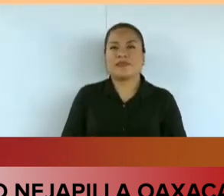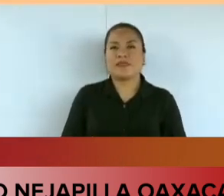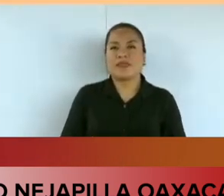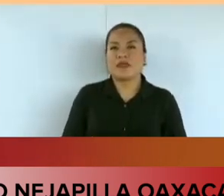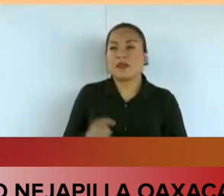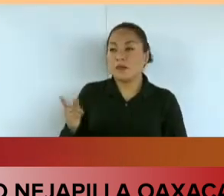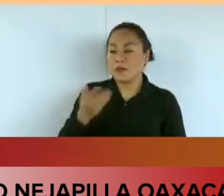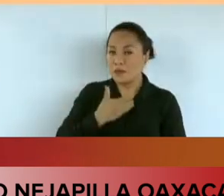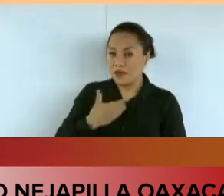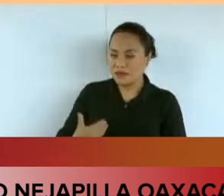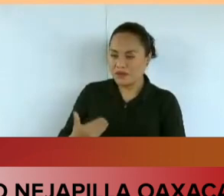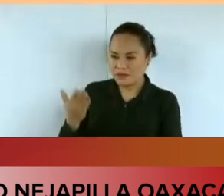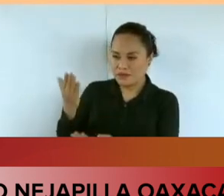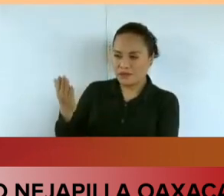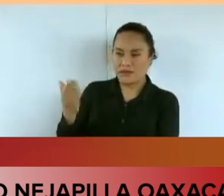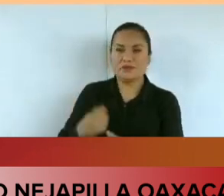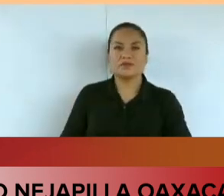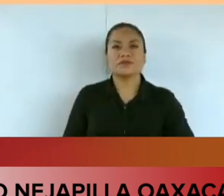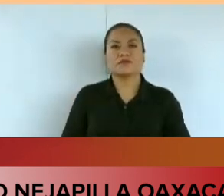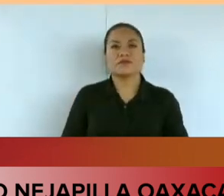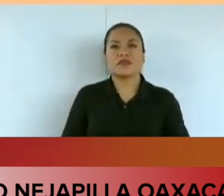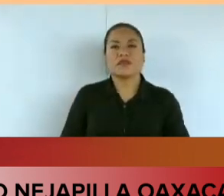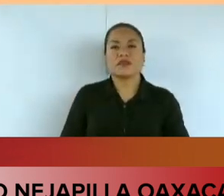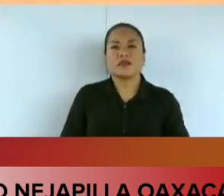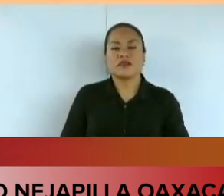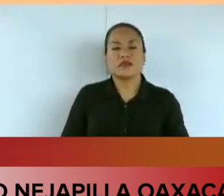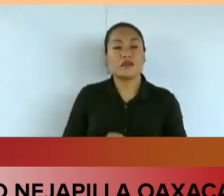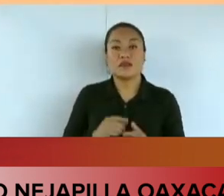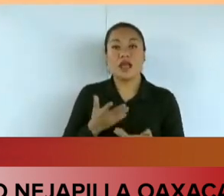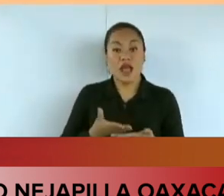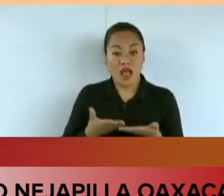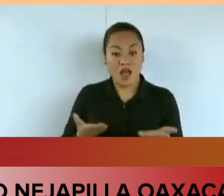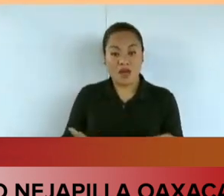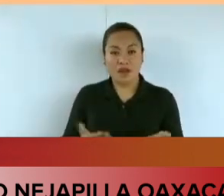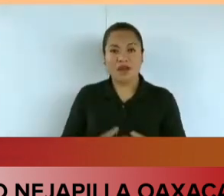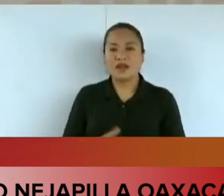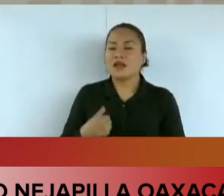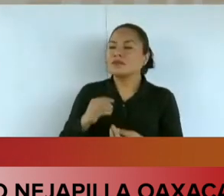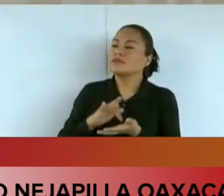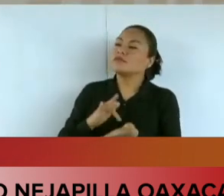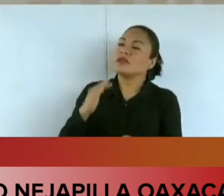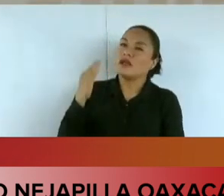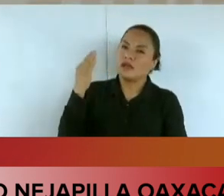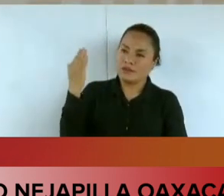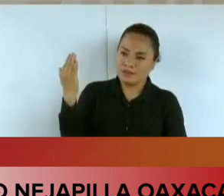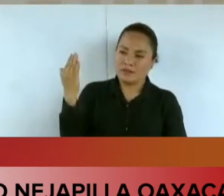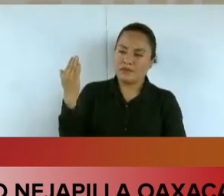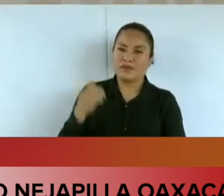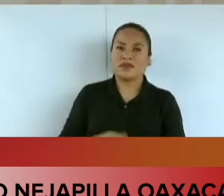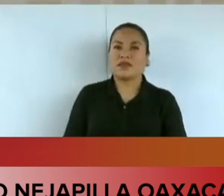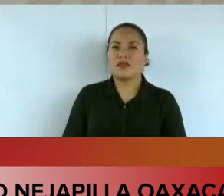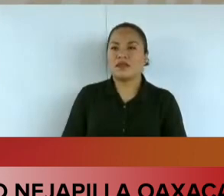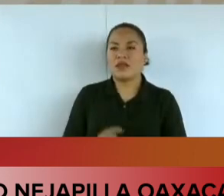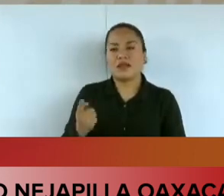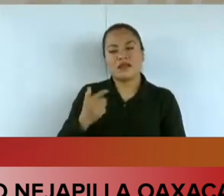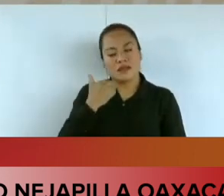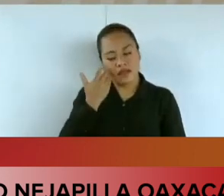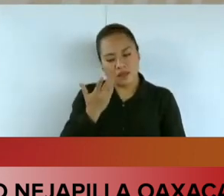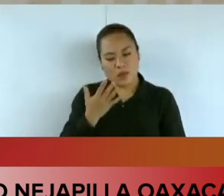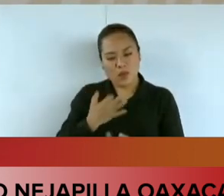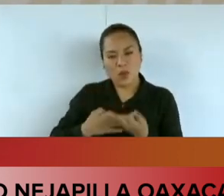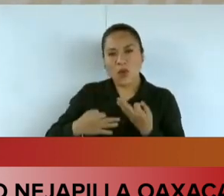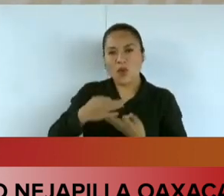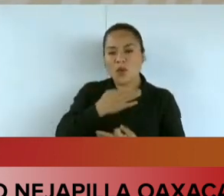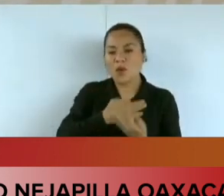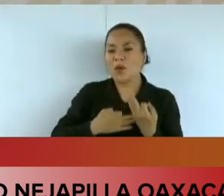Señor presidente, no nos queda más que agradecer y desearle